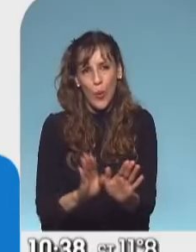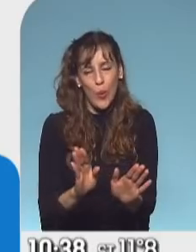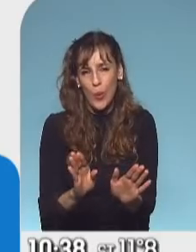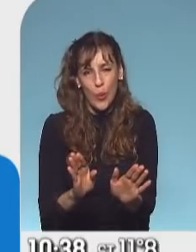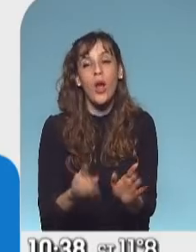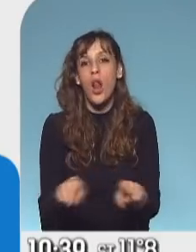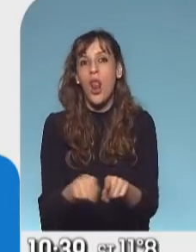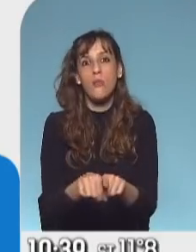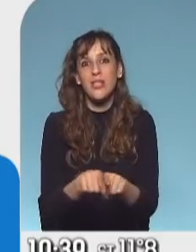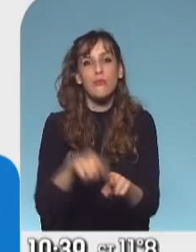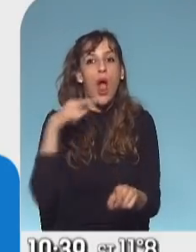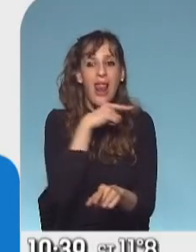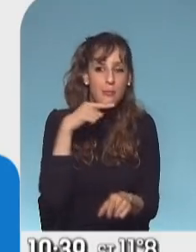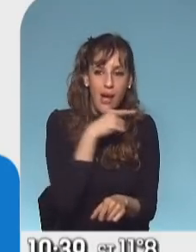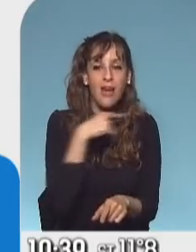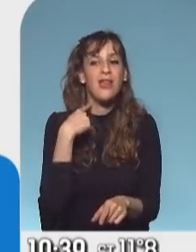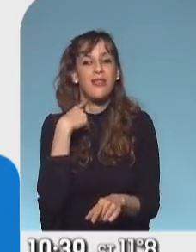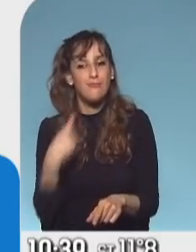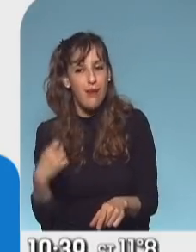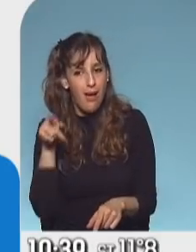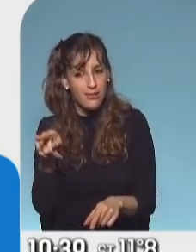mismo pasa en Alemania, lo mismo pasa en España.